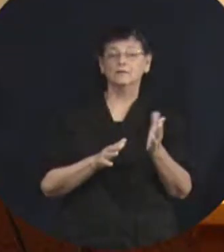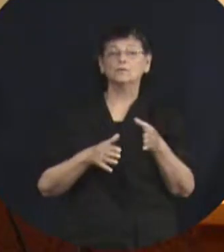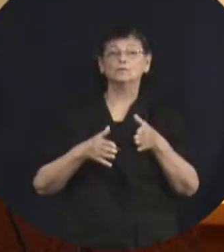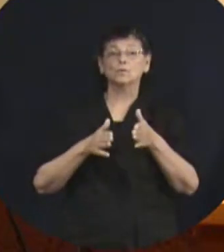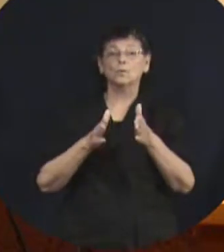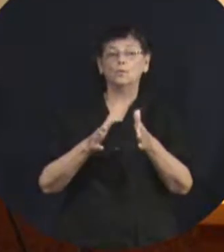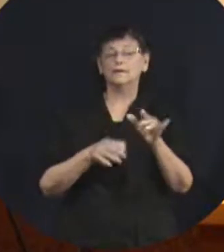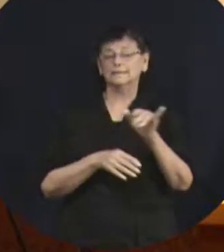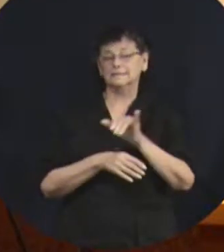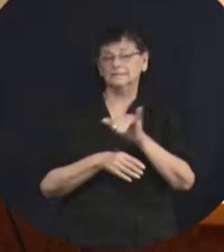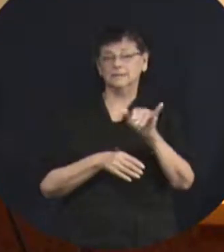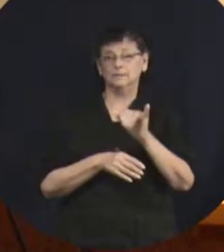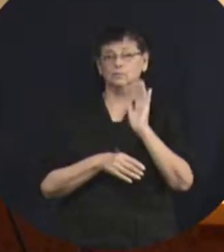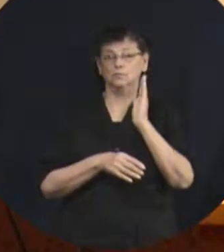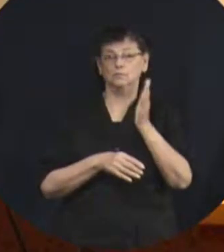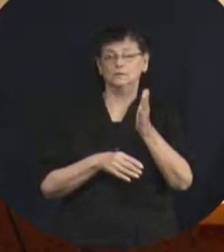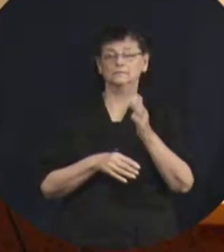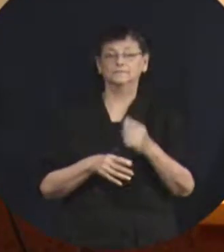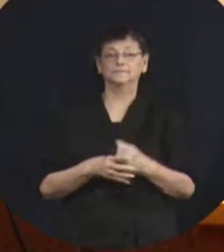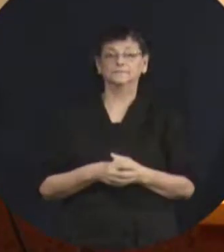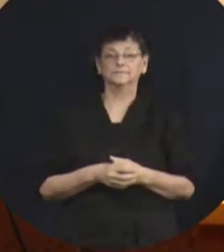manera semejante.